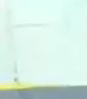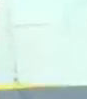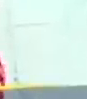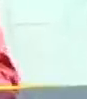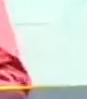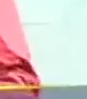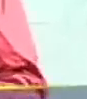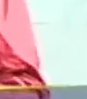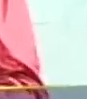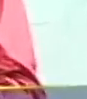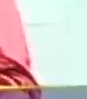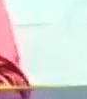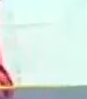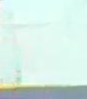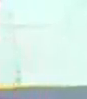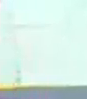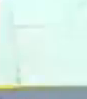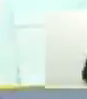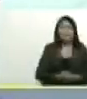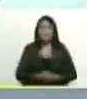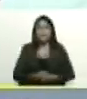Ayer un vocero gringo